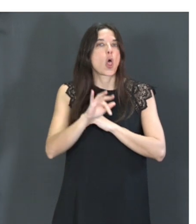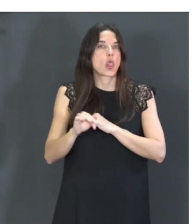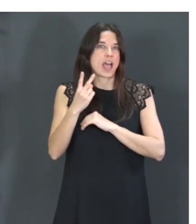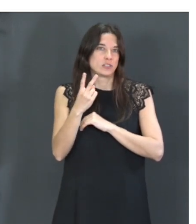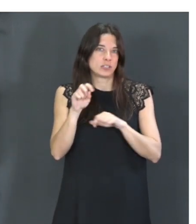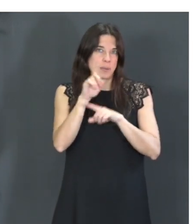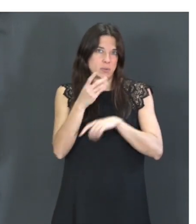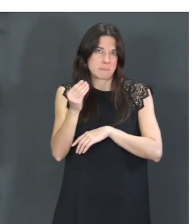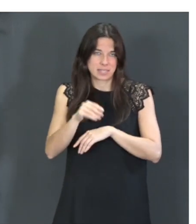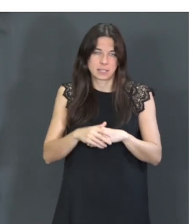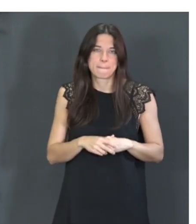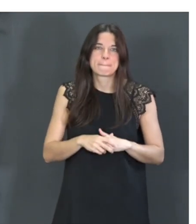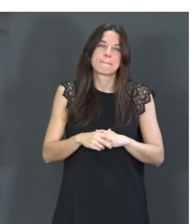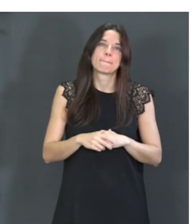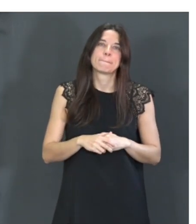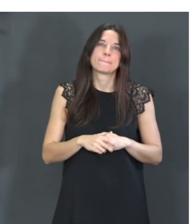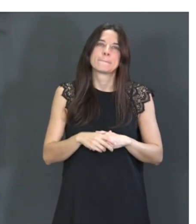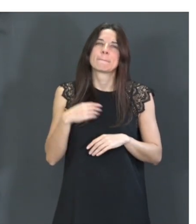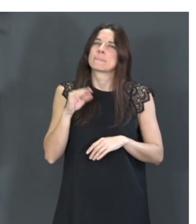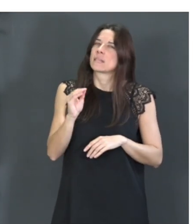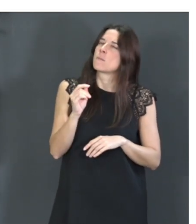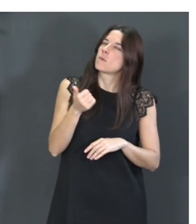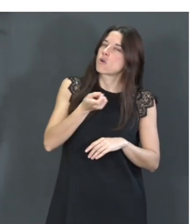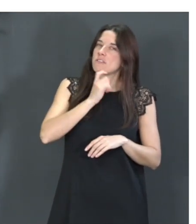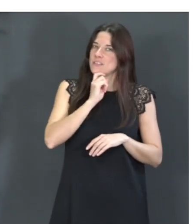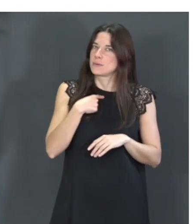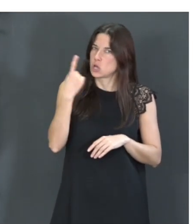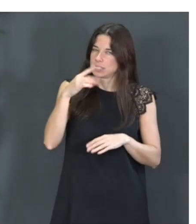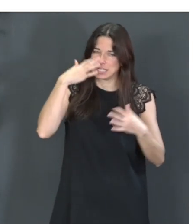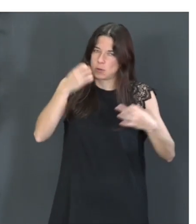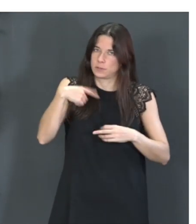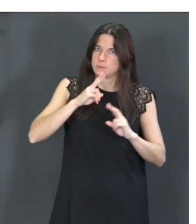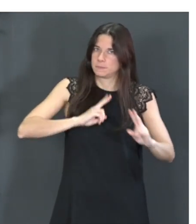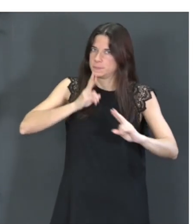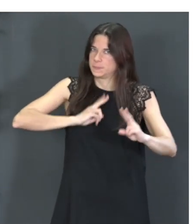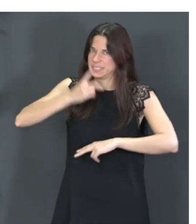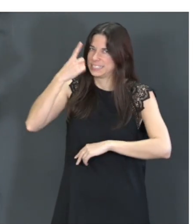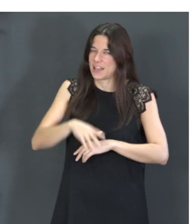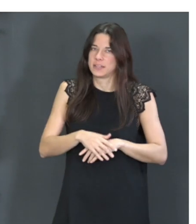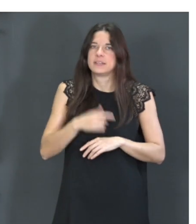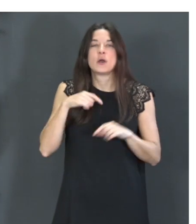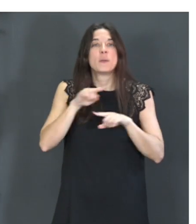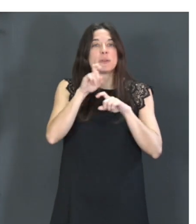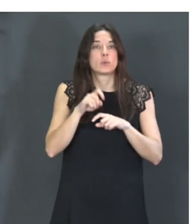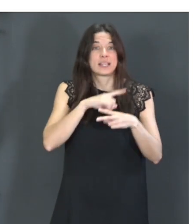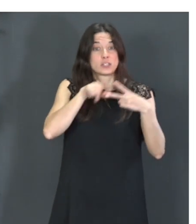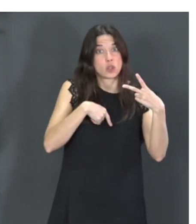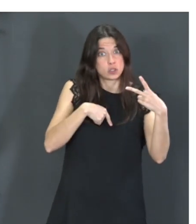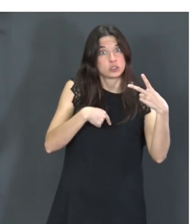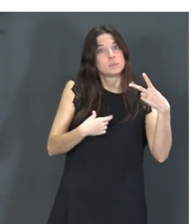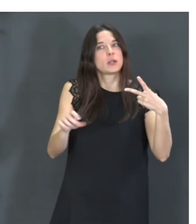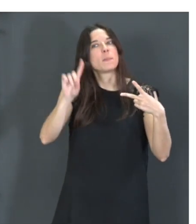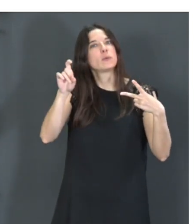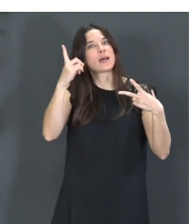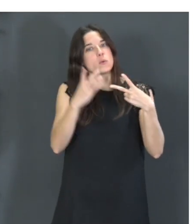preguntas. Os lo voy a poner un poco difícil, pero sé que lo vais a saber hacer. Vamos a unir 2 preguntas en una para que nos dé tiempo a